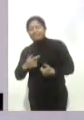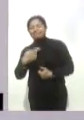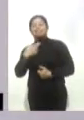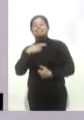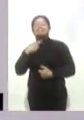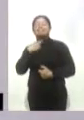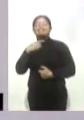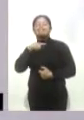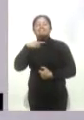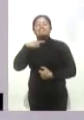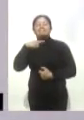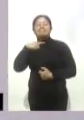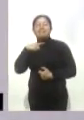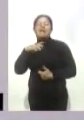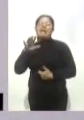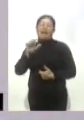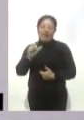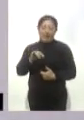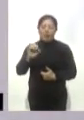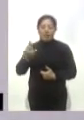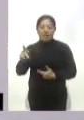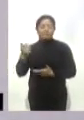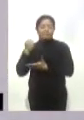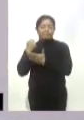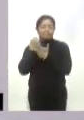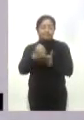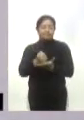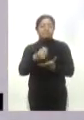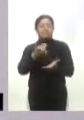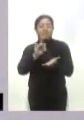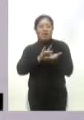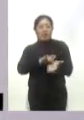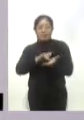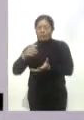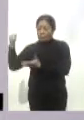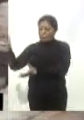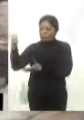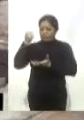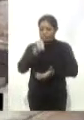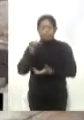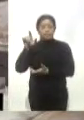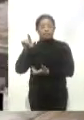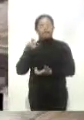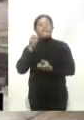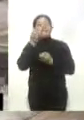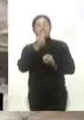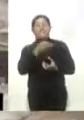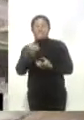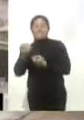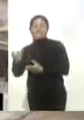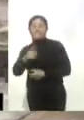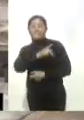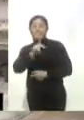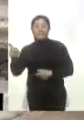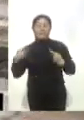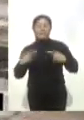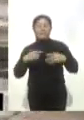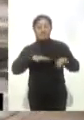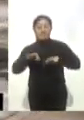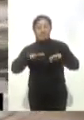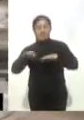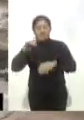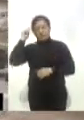En su mensaje, el gobernador Mena refrendó el compromiso de la Administración Estatal de respaldar a los trabajadores del sector